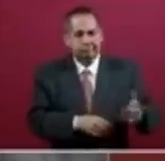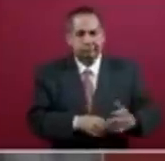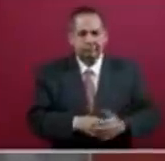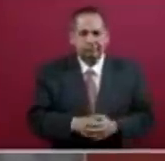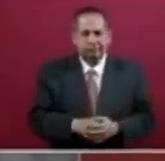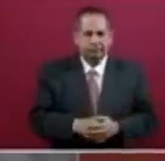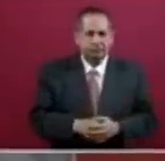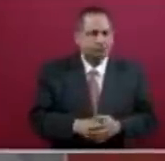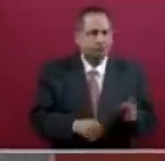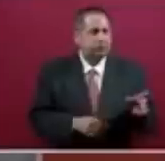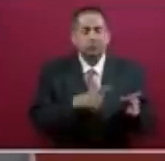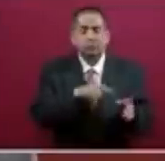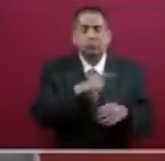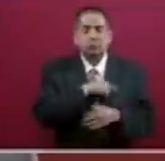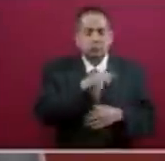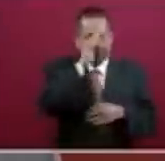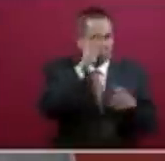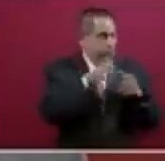No ver